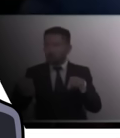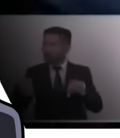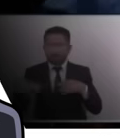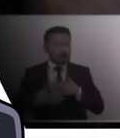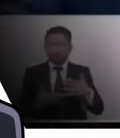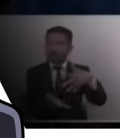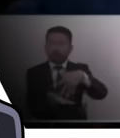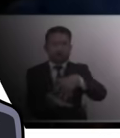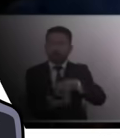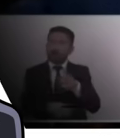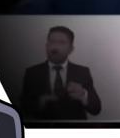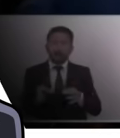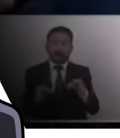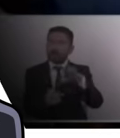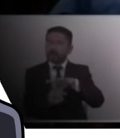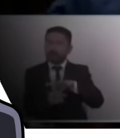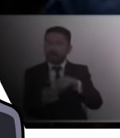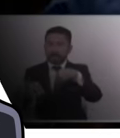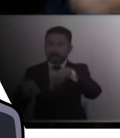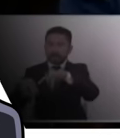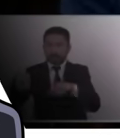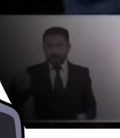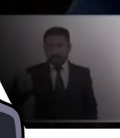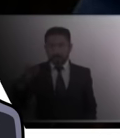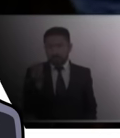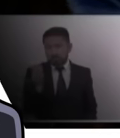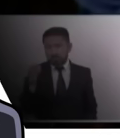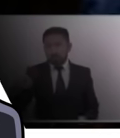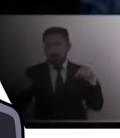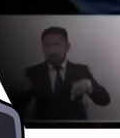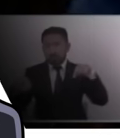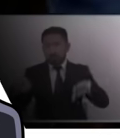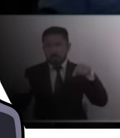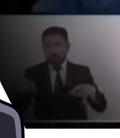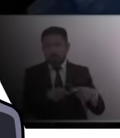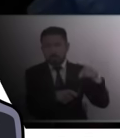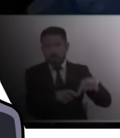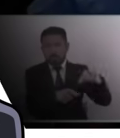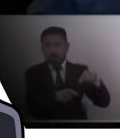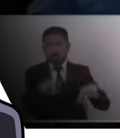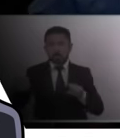gente. No hay otra forma de votar, señores de la chiquitinada. Puyan botones por el no.